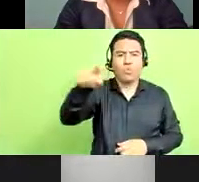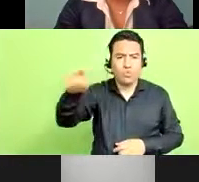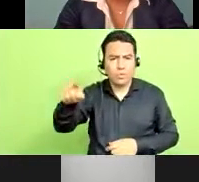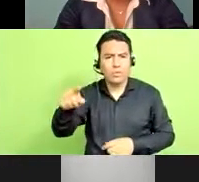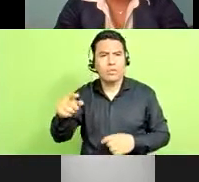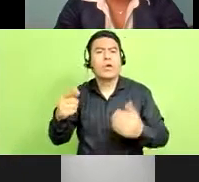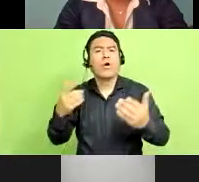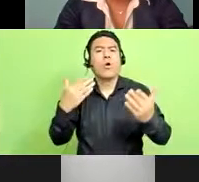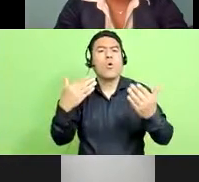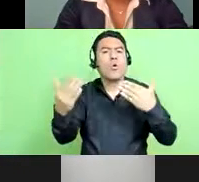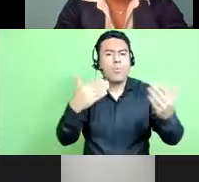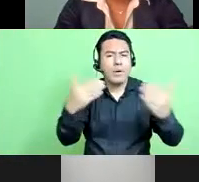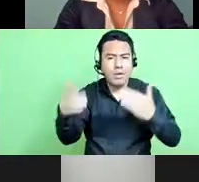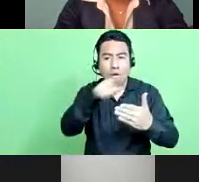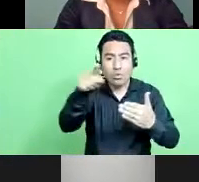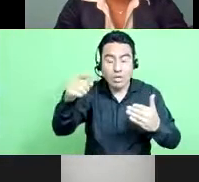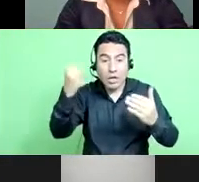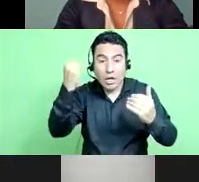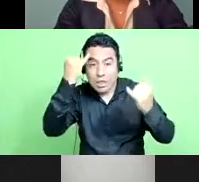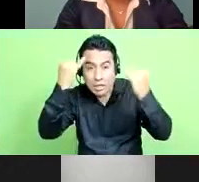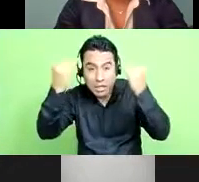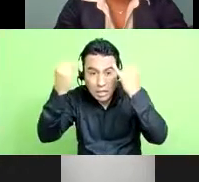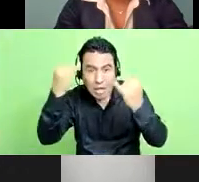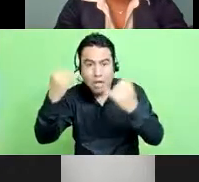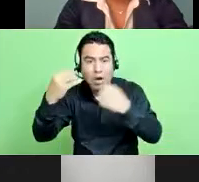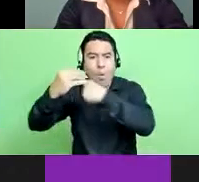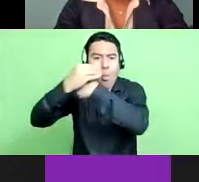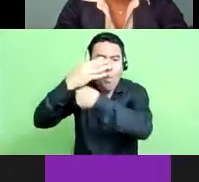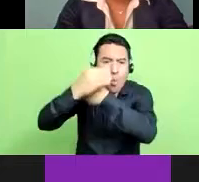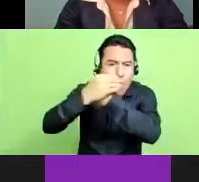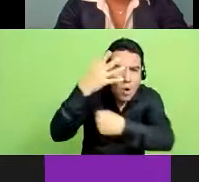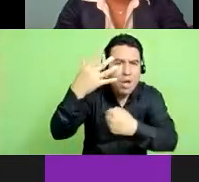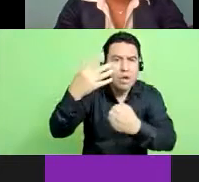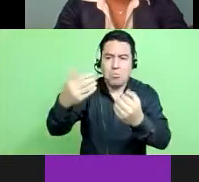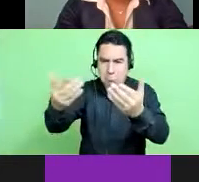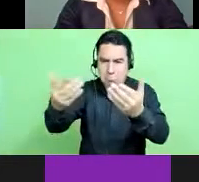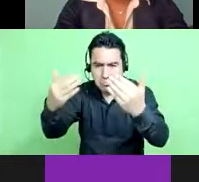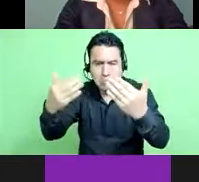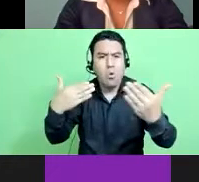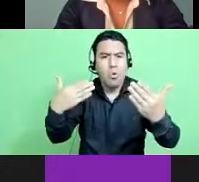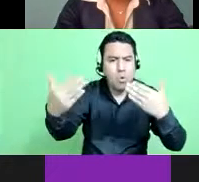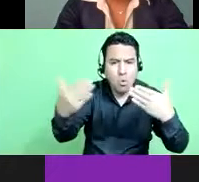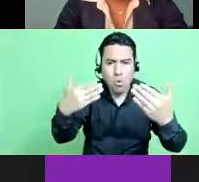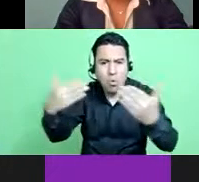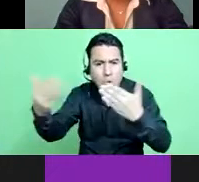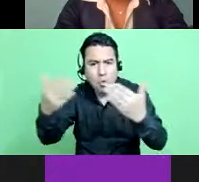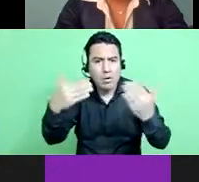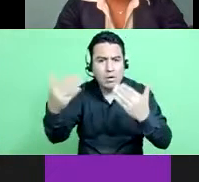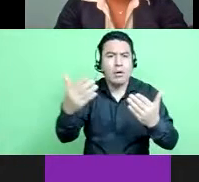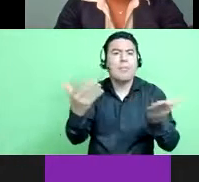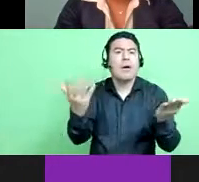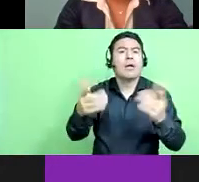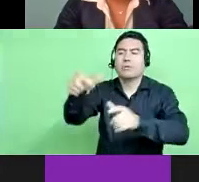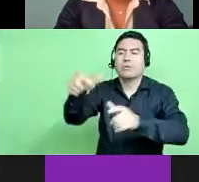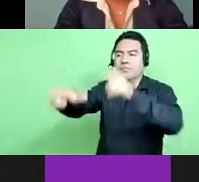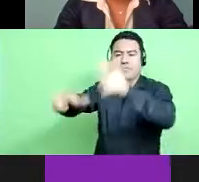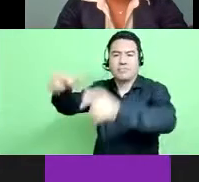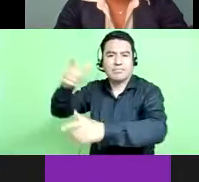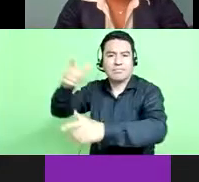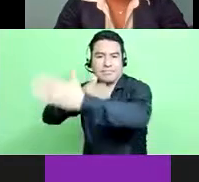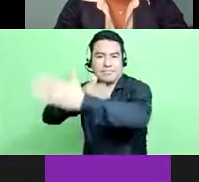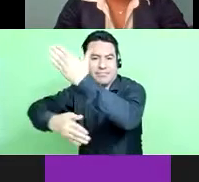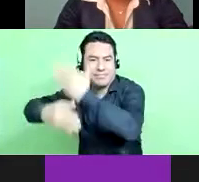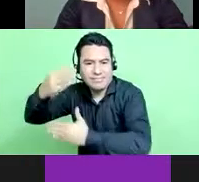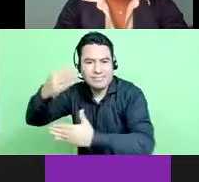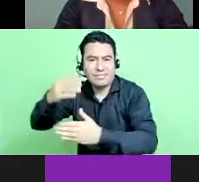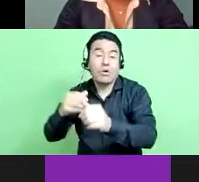recoger los comentarios aportes y sugerencias de las personas con discapacidad y